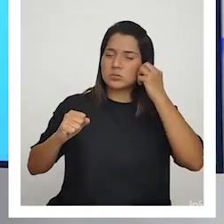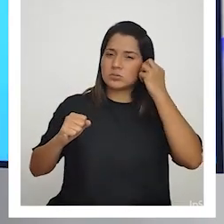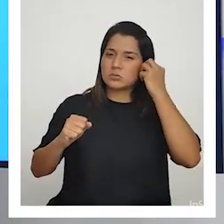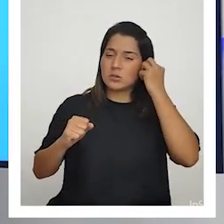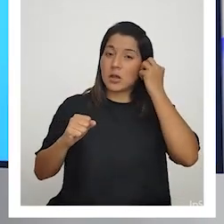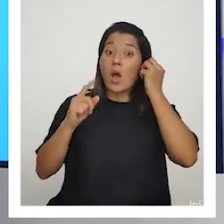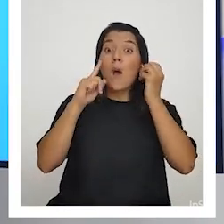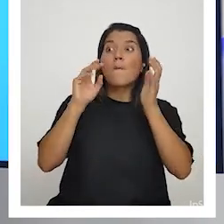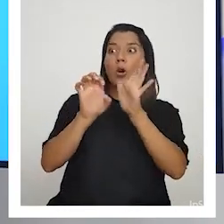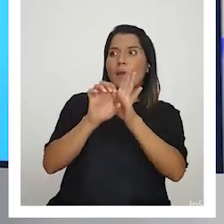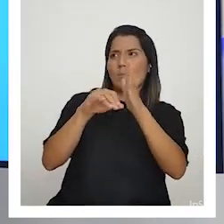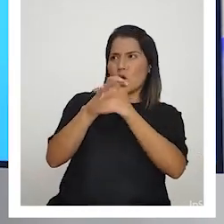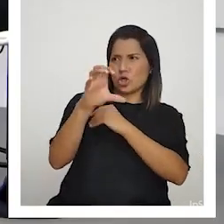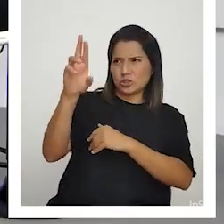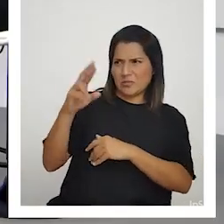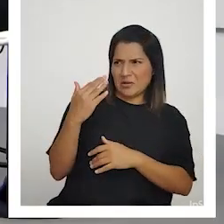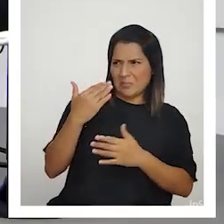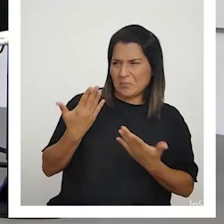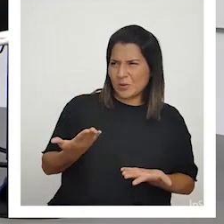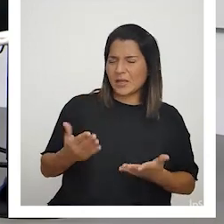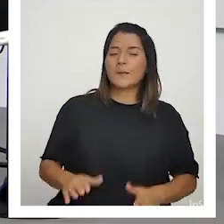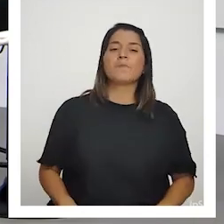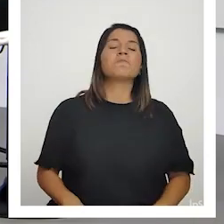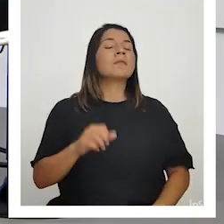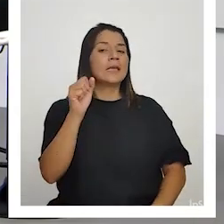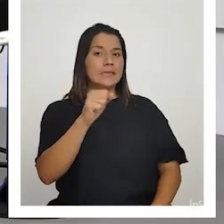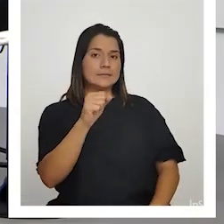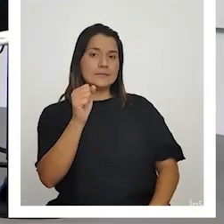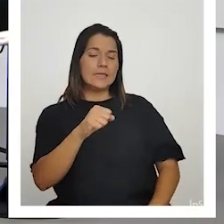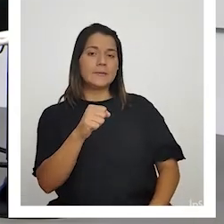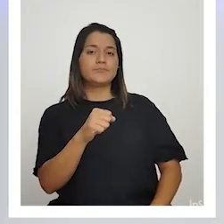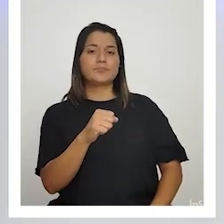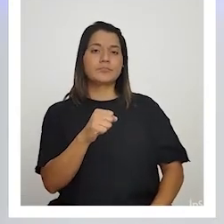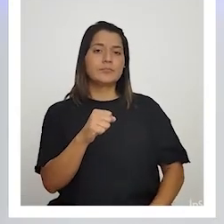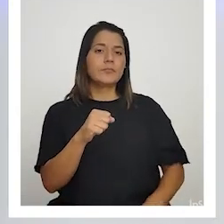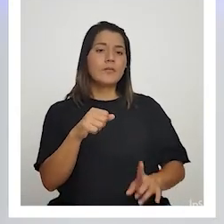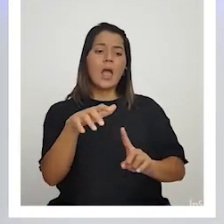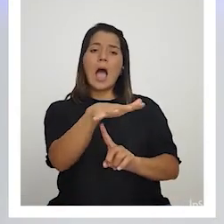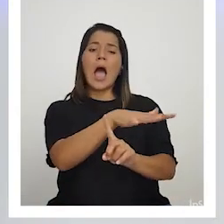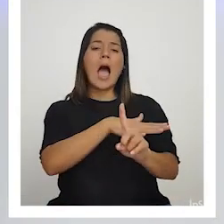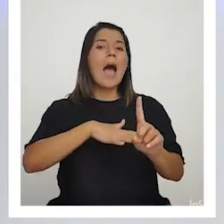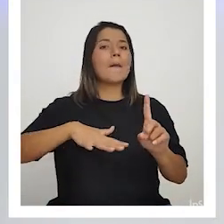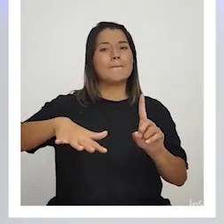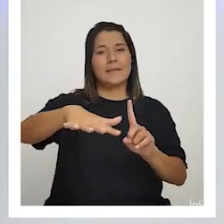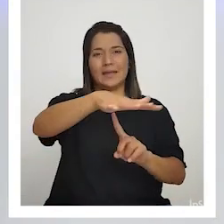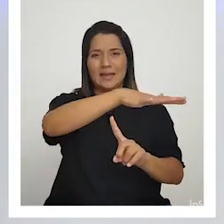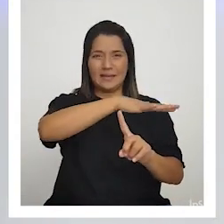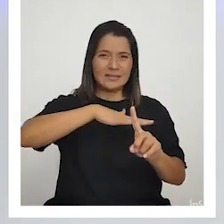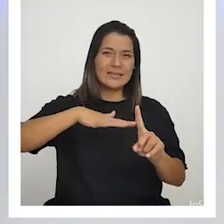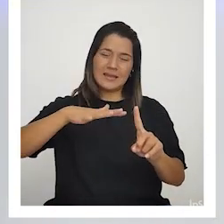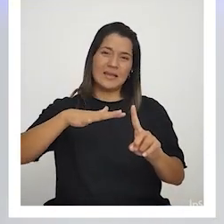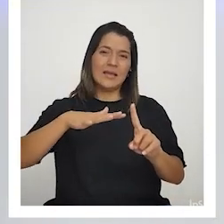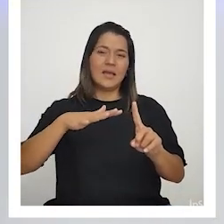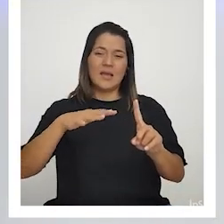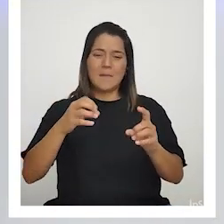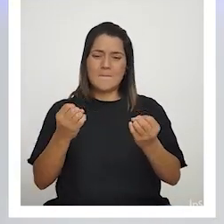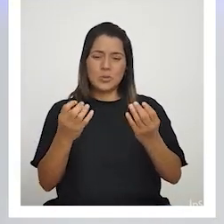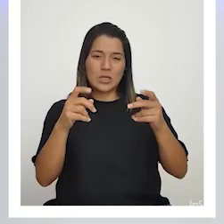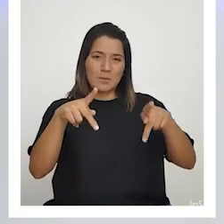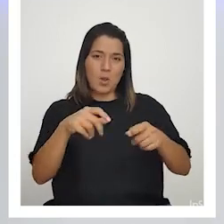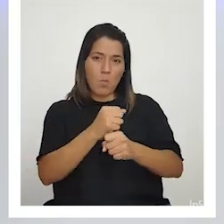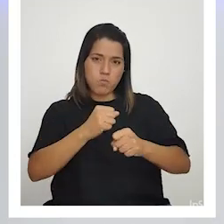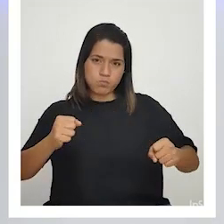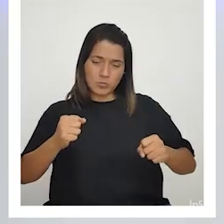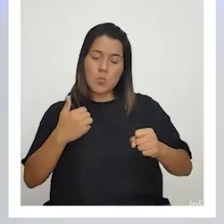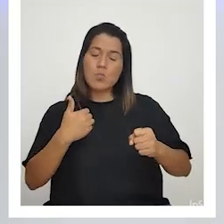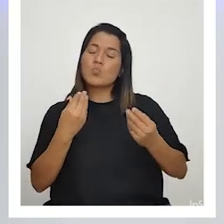nuestro país? Sí, definitivamente los ambientes obesigénicos influyen mucho. El hecho, por ejemplo,